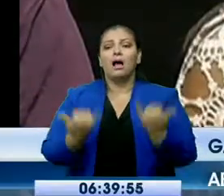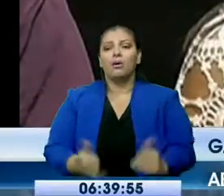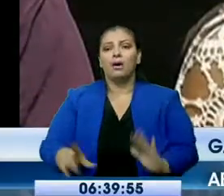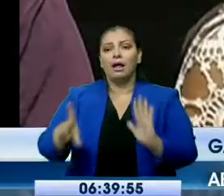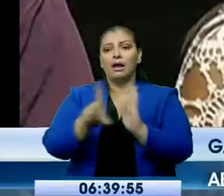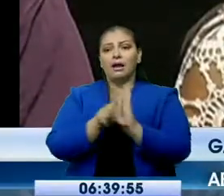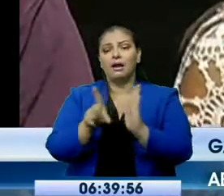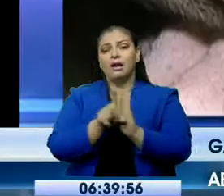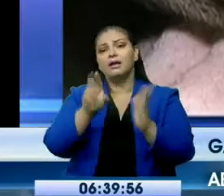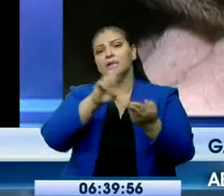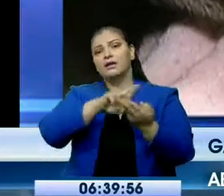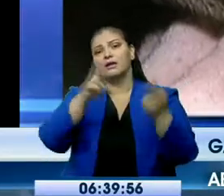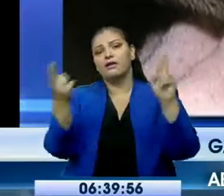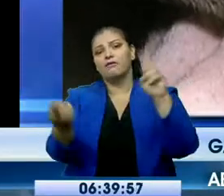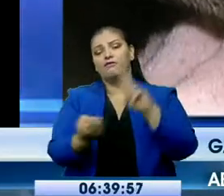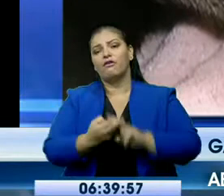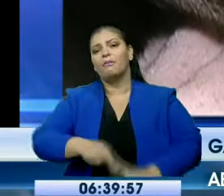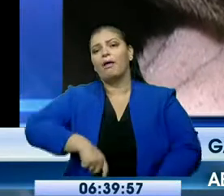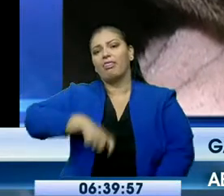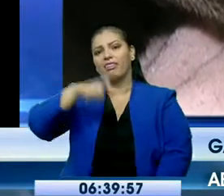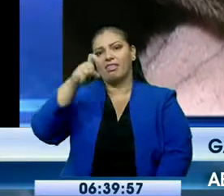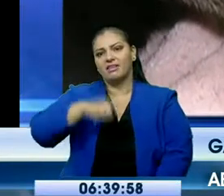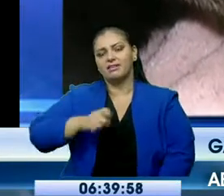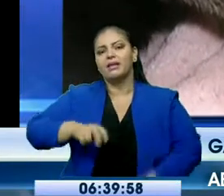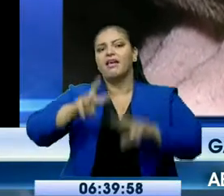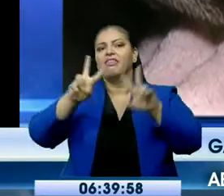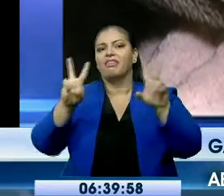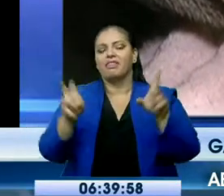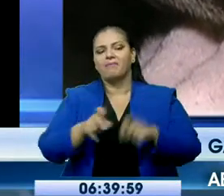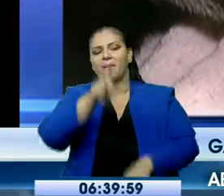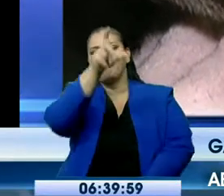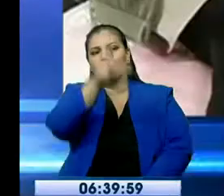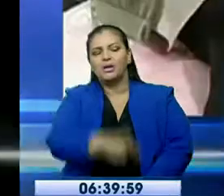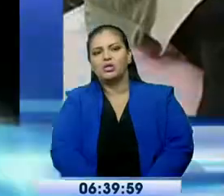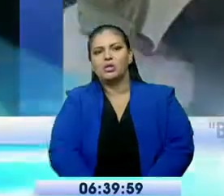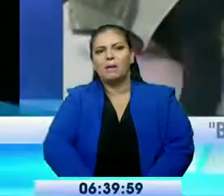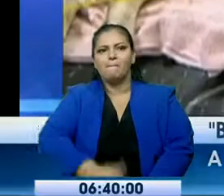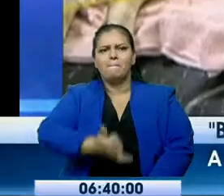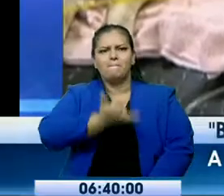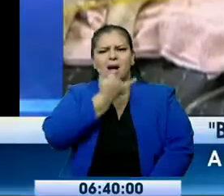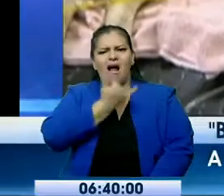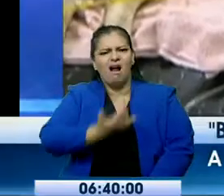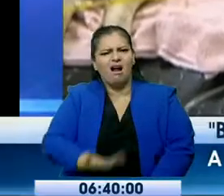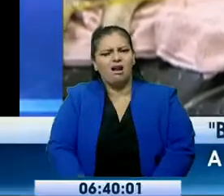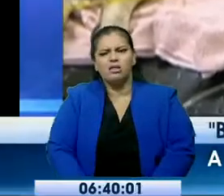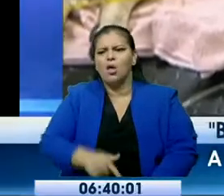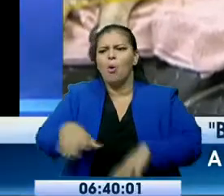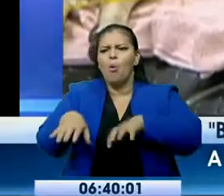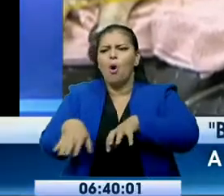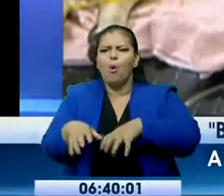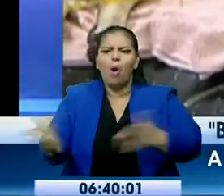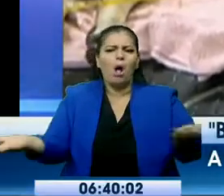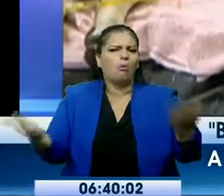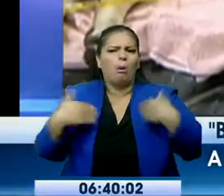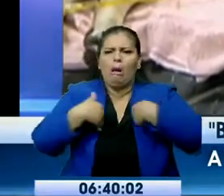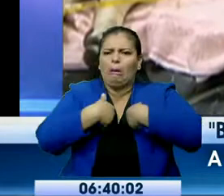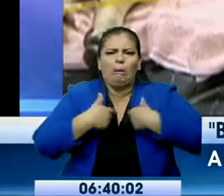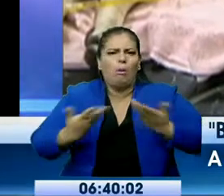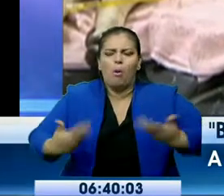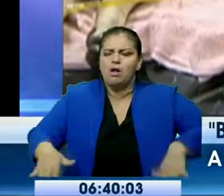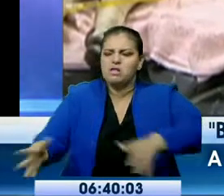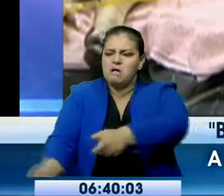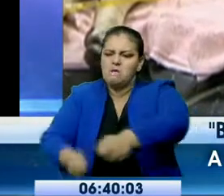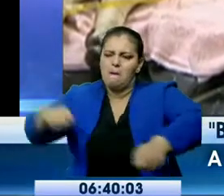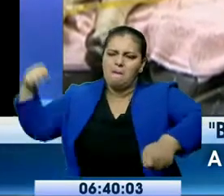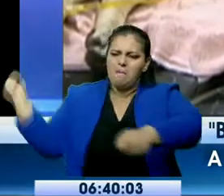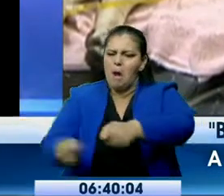ámbito legislativo, que las sanciones sean más drásticas, más fuertes. No es posible que una persona que maltrata a un animal, un ser vivo, tan solo tenga de 50 a 100